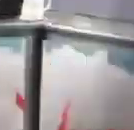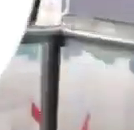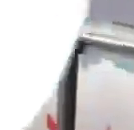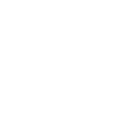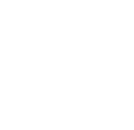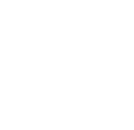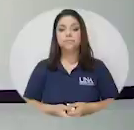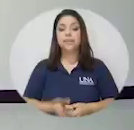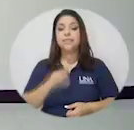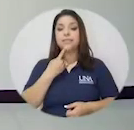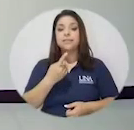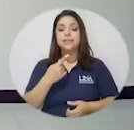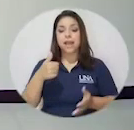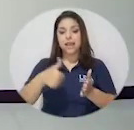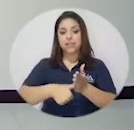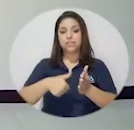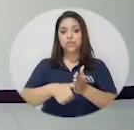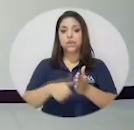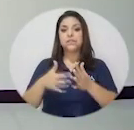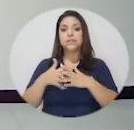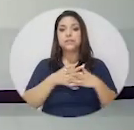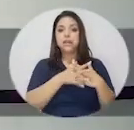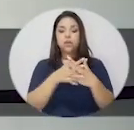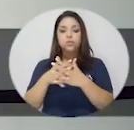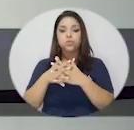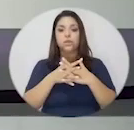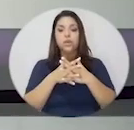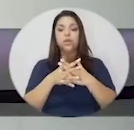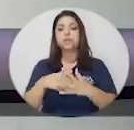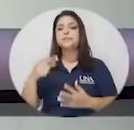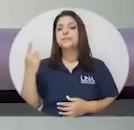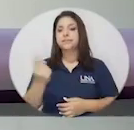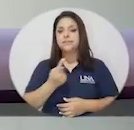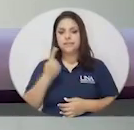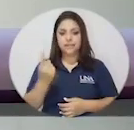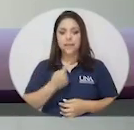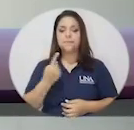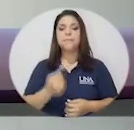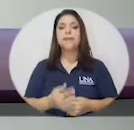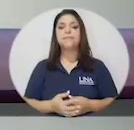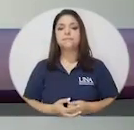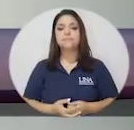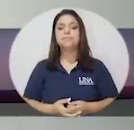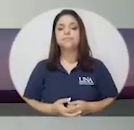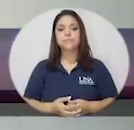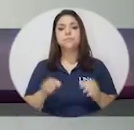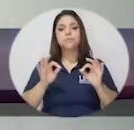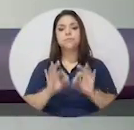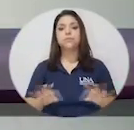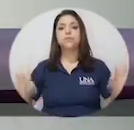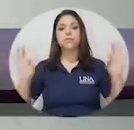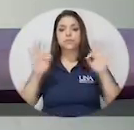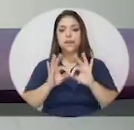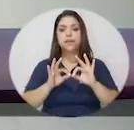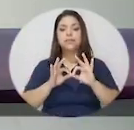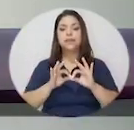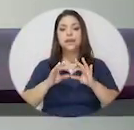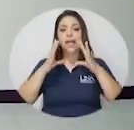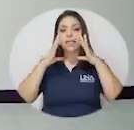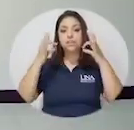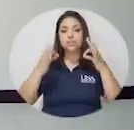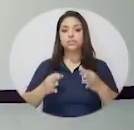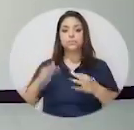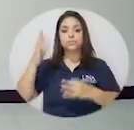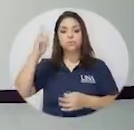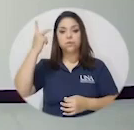Las elecciones de Estados Unidos siempre son un aspecto crucial en la definición de la política internacional a